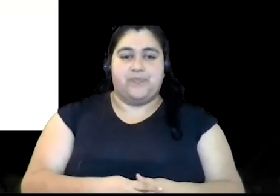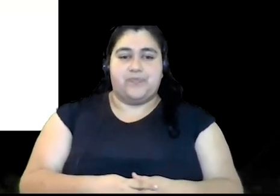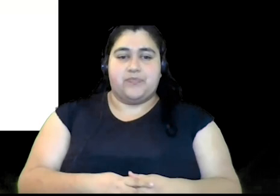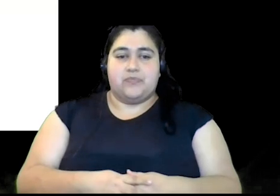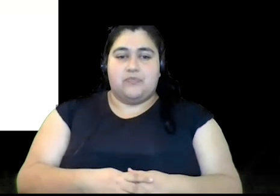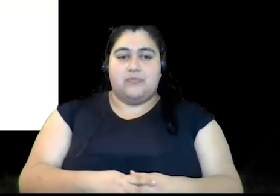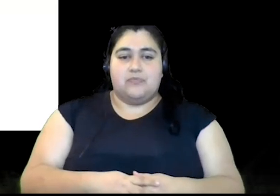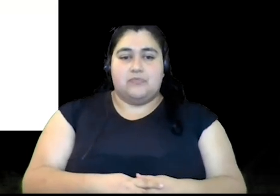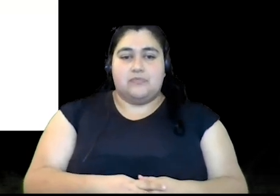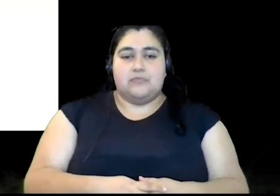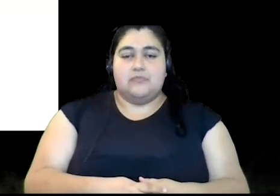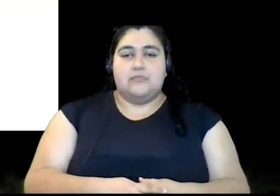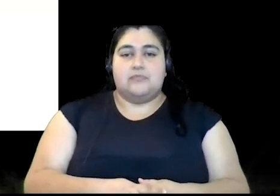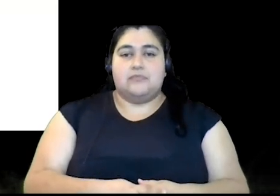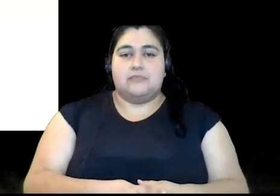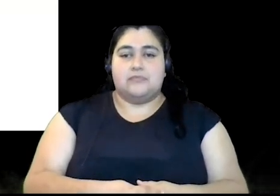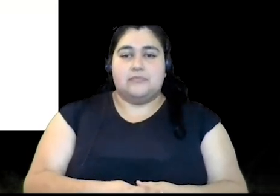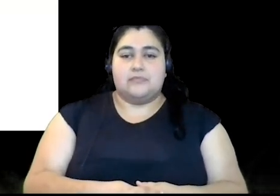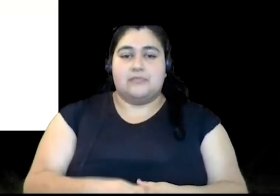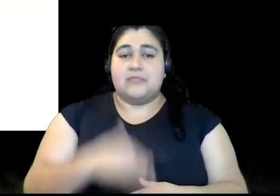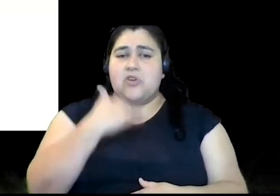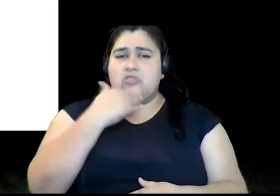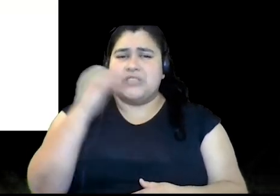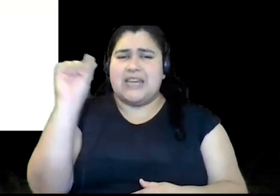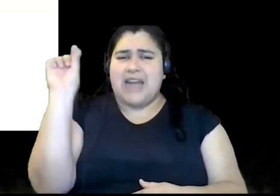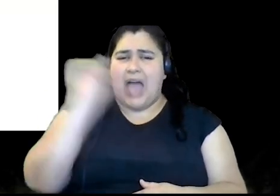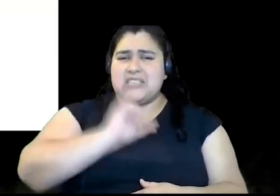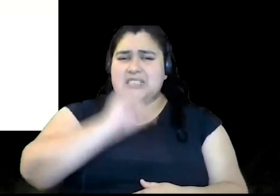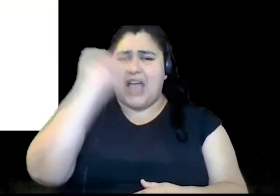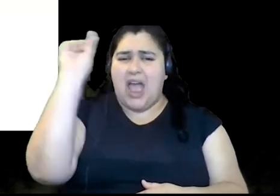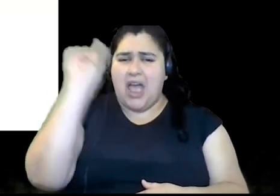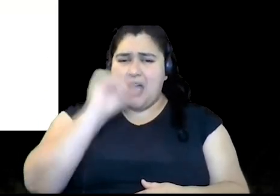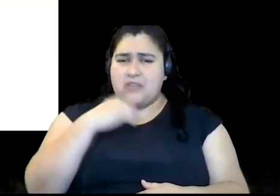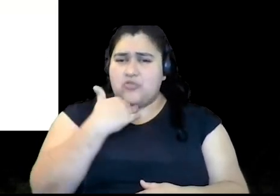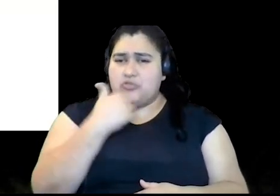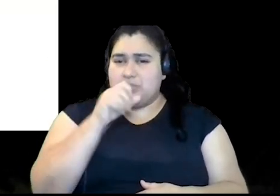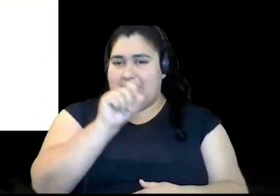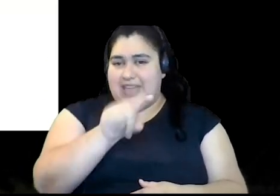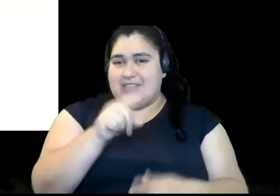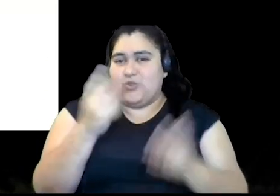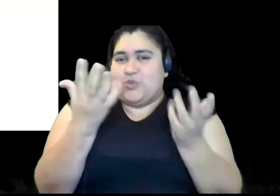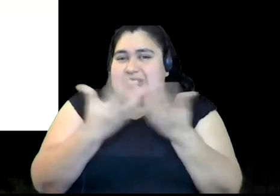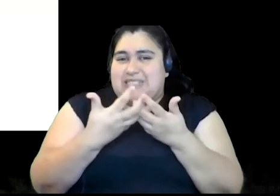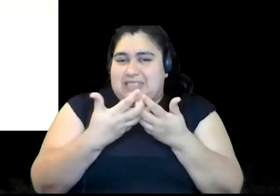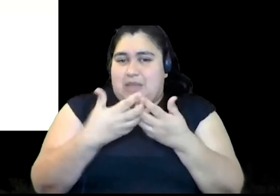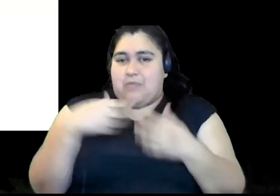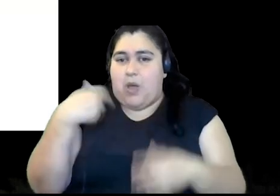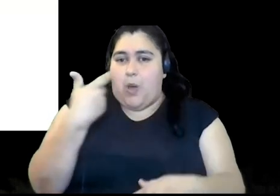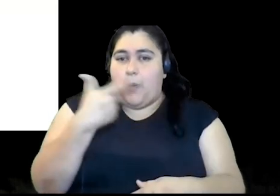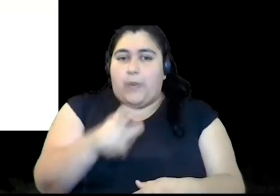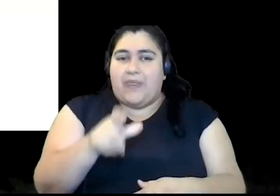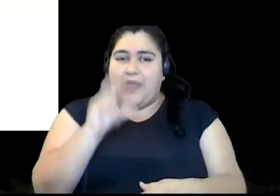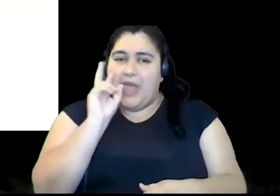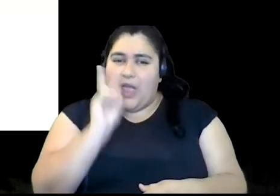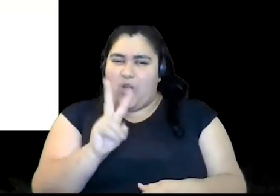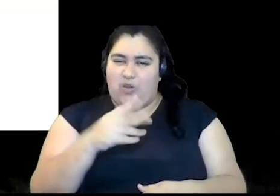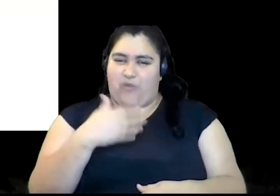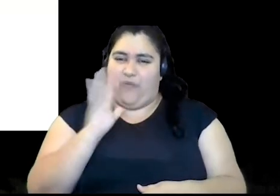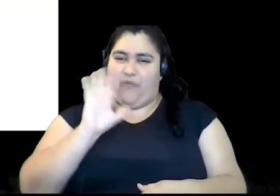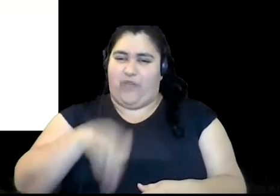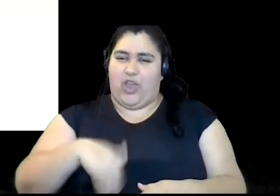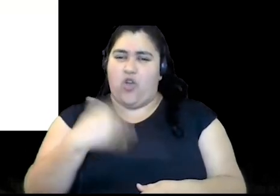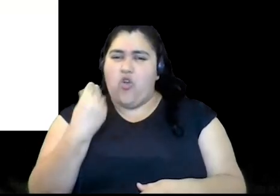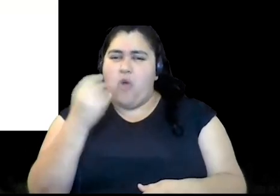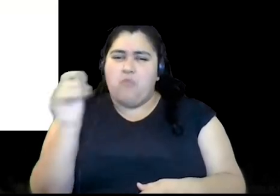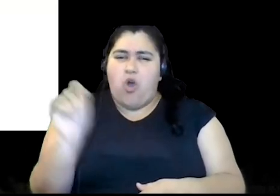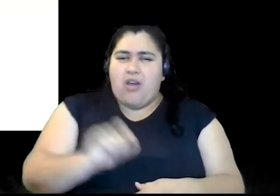Por eso, no sé quién raya la pantalla, pero les digo, esto queda en el sistema y el video no se va a ver tan bonito con